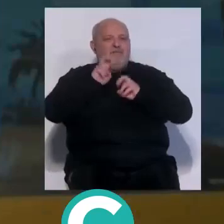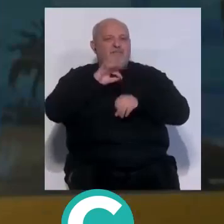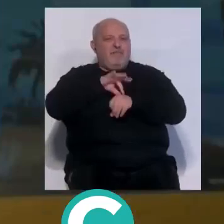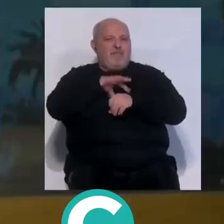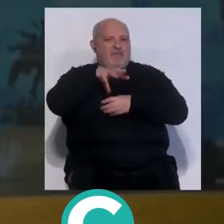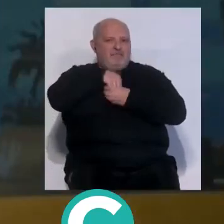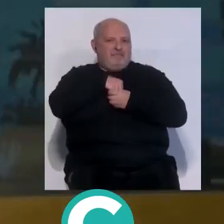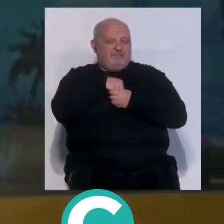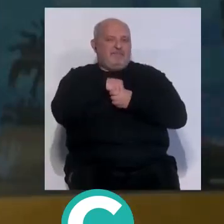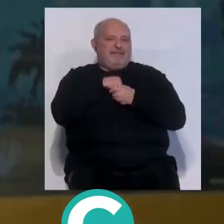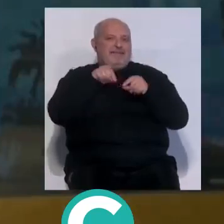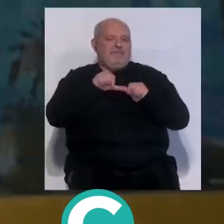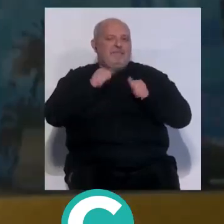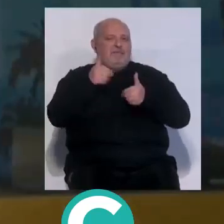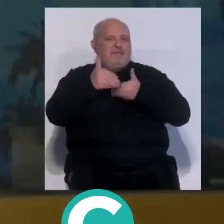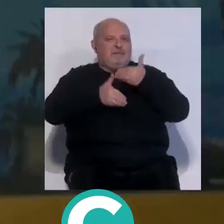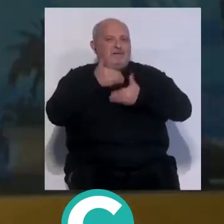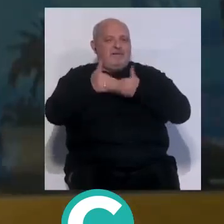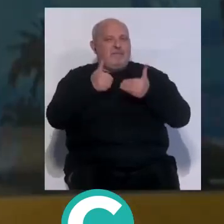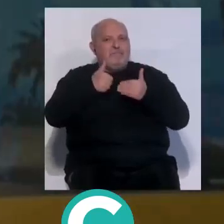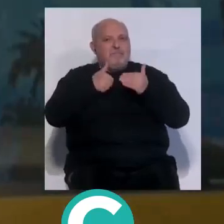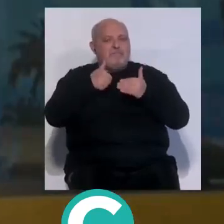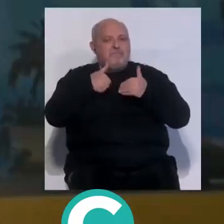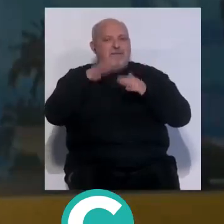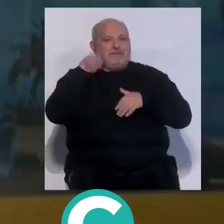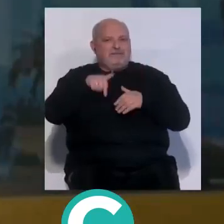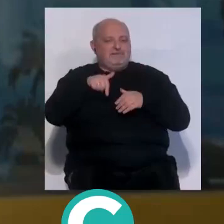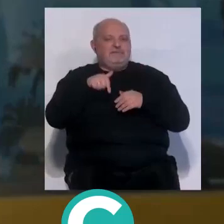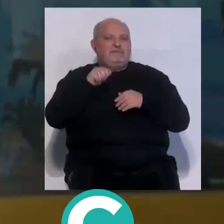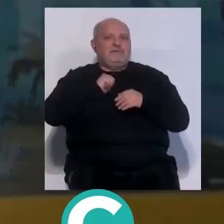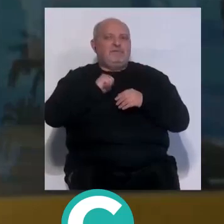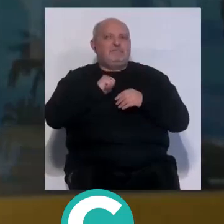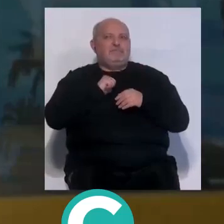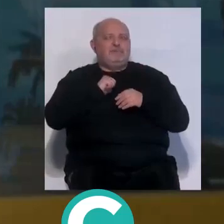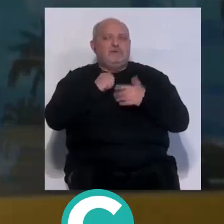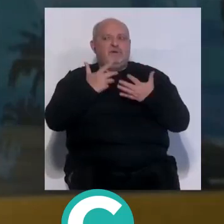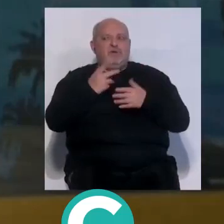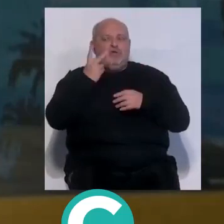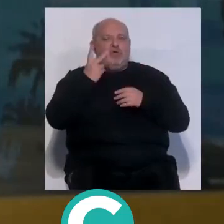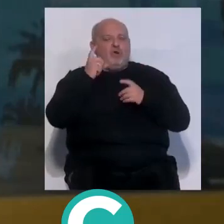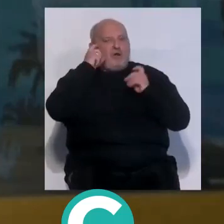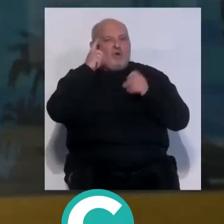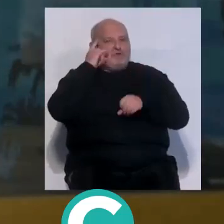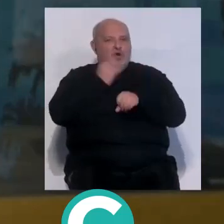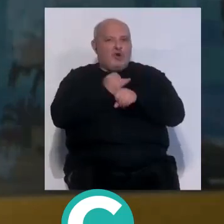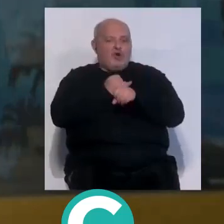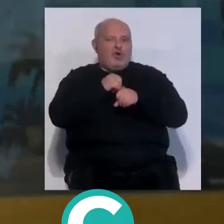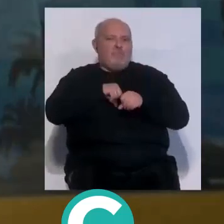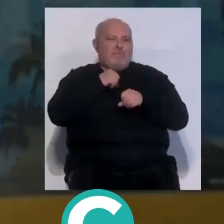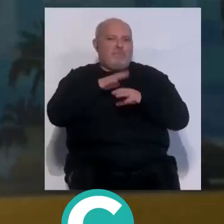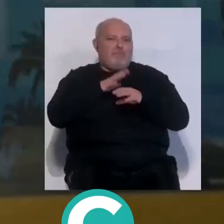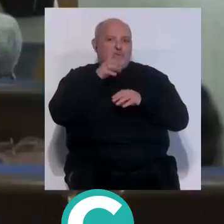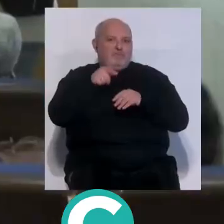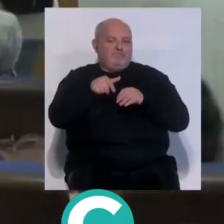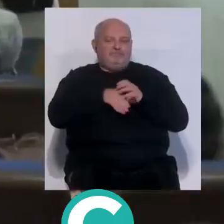enfermedad. En eso es donde estamos apostando más ahora. Contamos con dos neuropsicólogos en el hospital para este